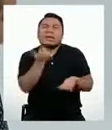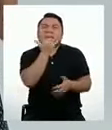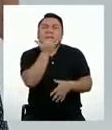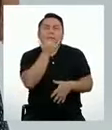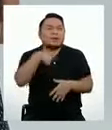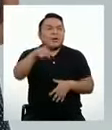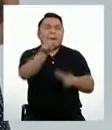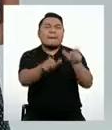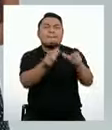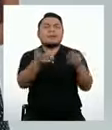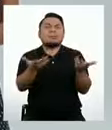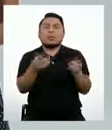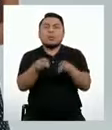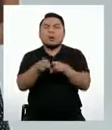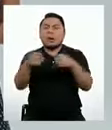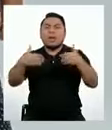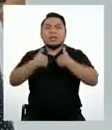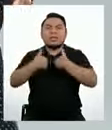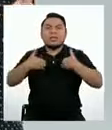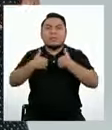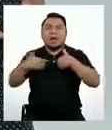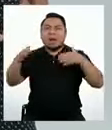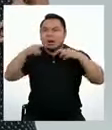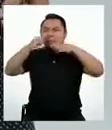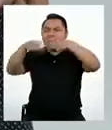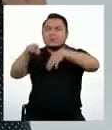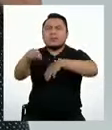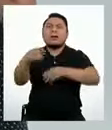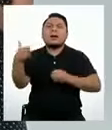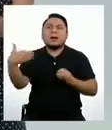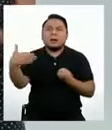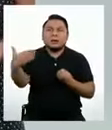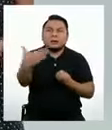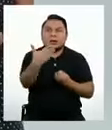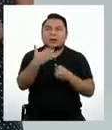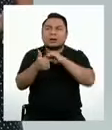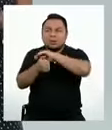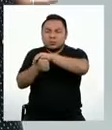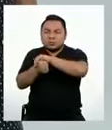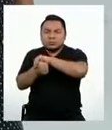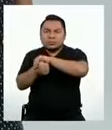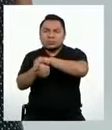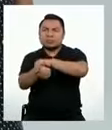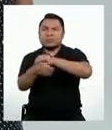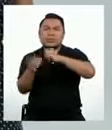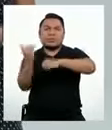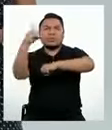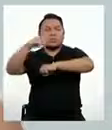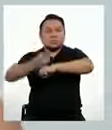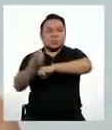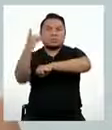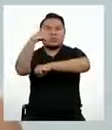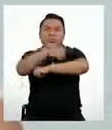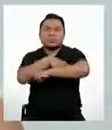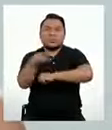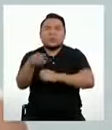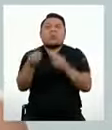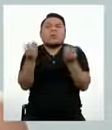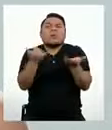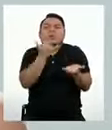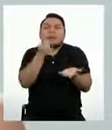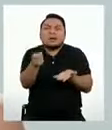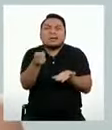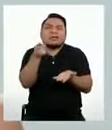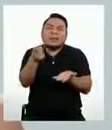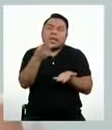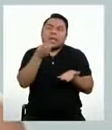los seres vivos que habitan en el océano? Los pececitos, las tortugas marinas, los delfines. ¿Cuánto daño crees que